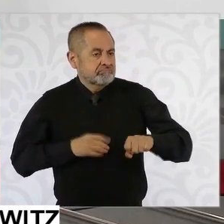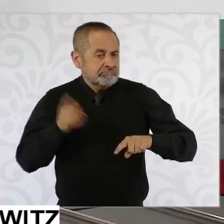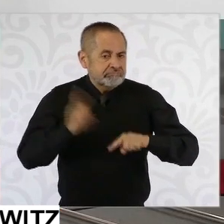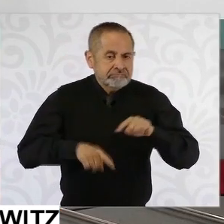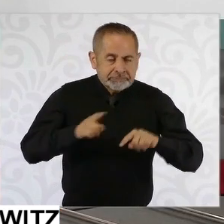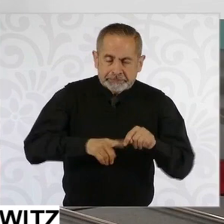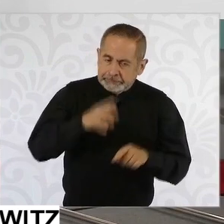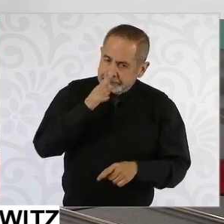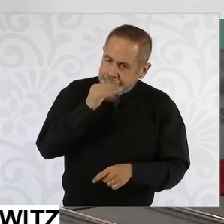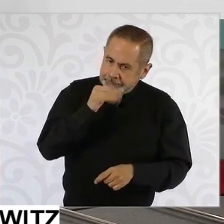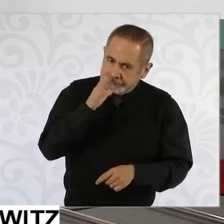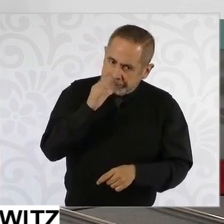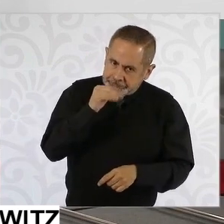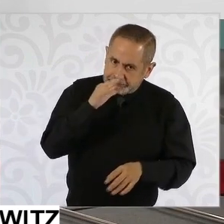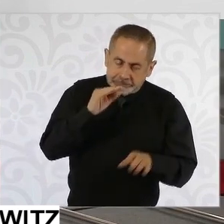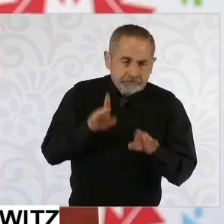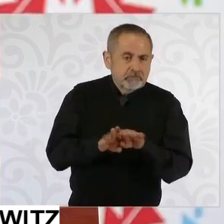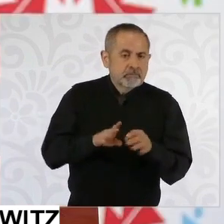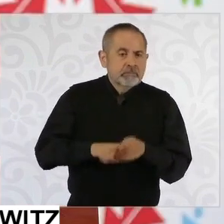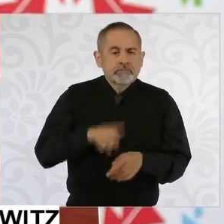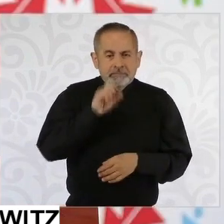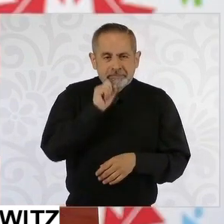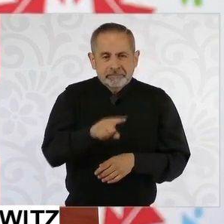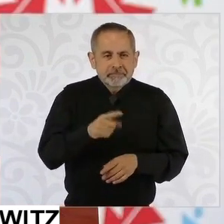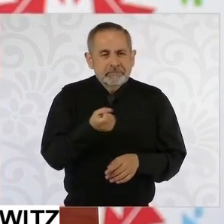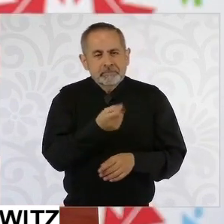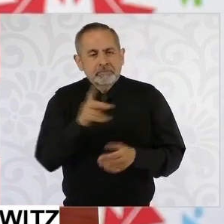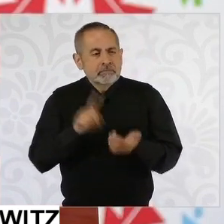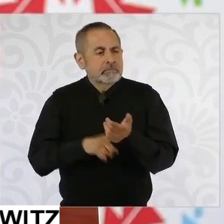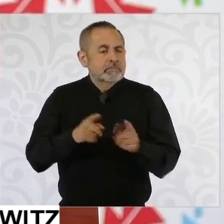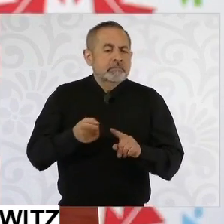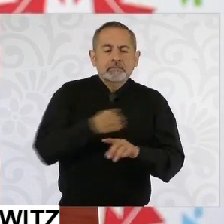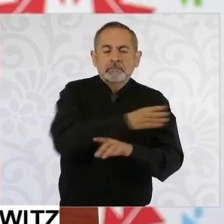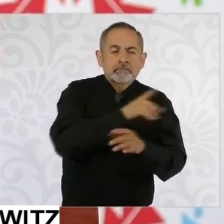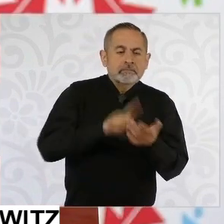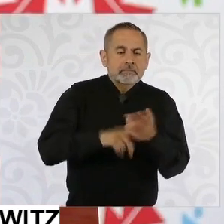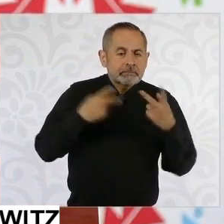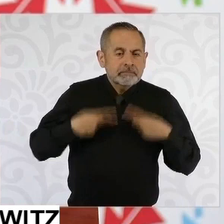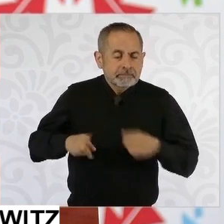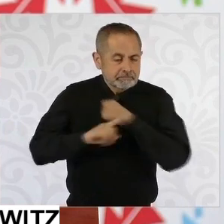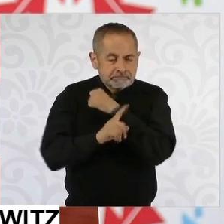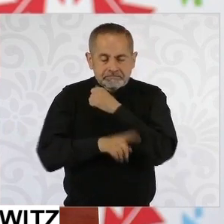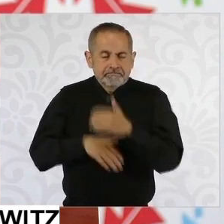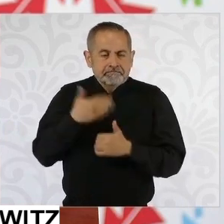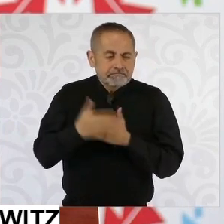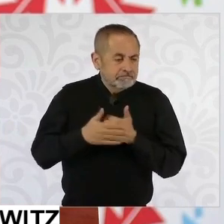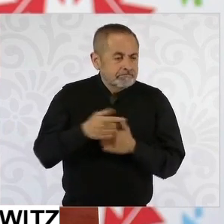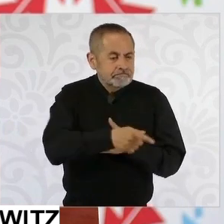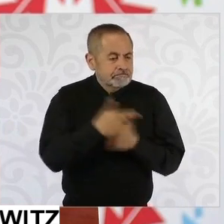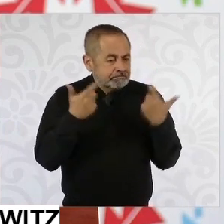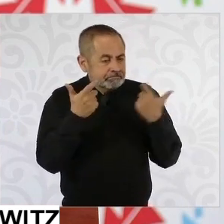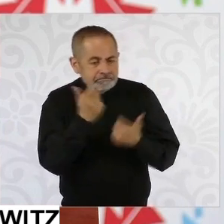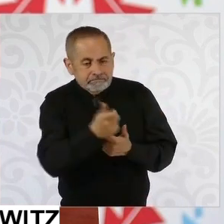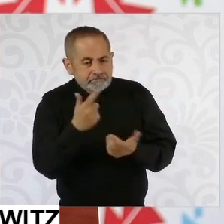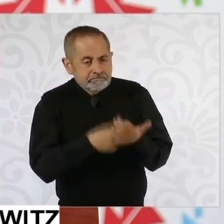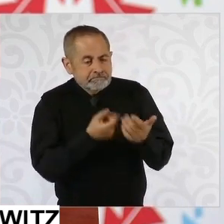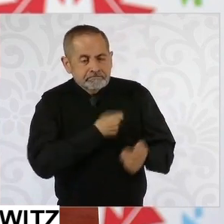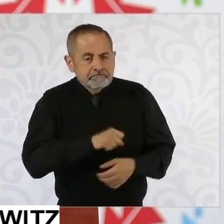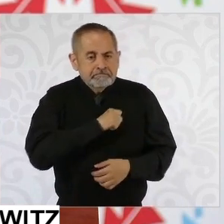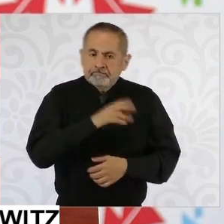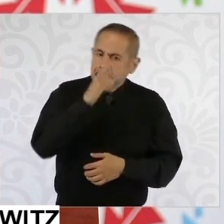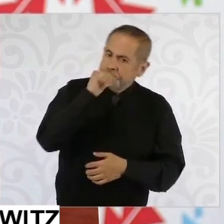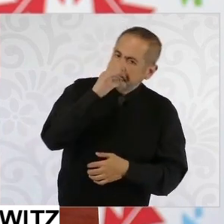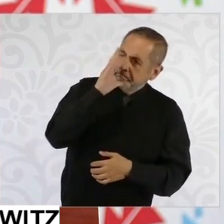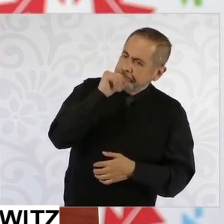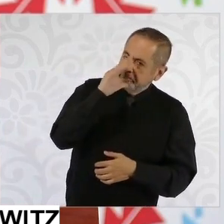inmunosupresión, que son los neonatos con una condición de salud que afecta la inmunidad. Fue necesario